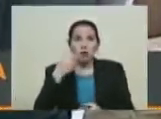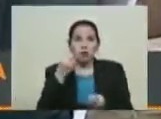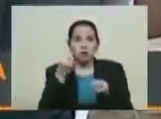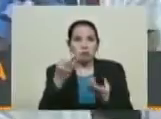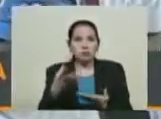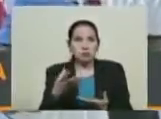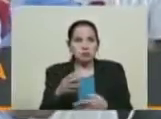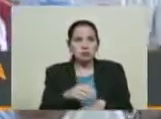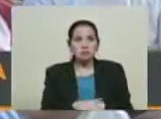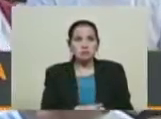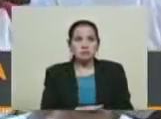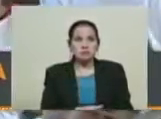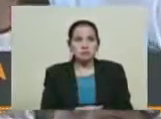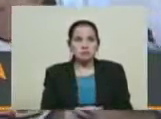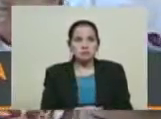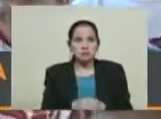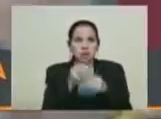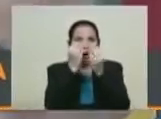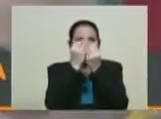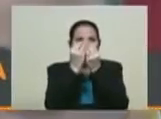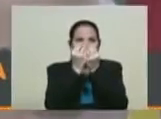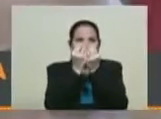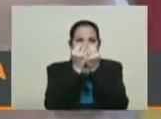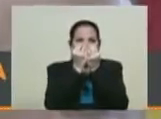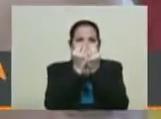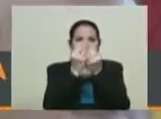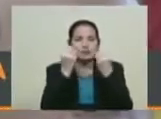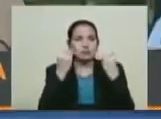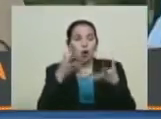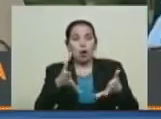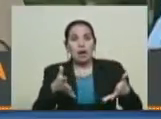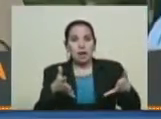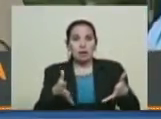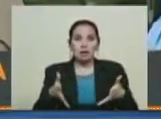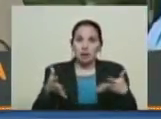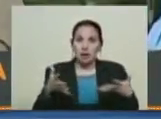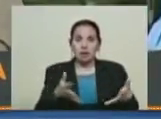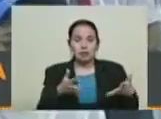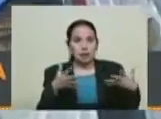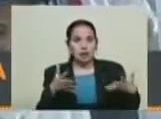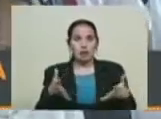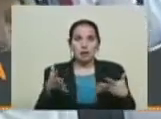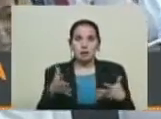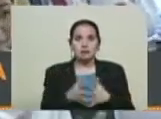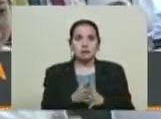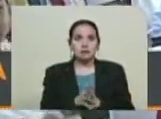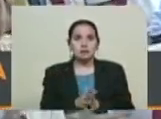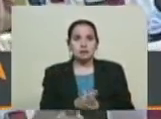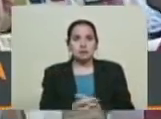A ganar, a ganar. A ganar otra vez.